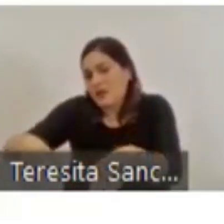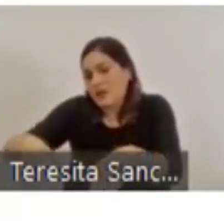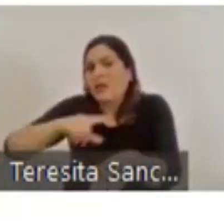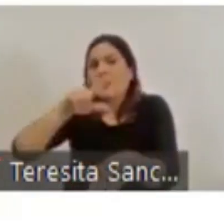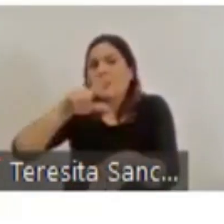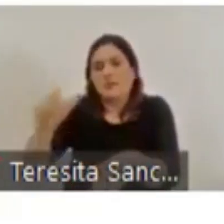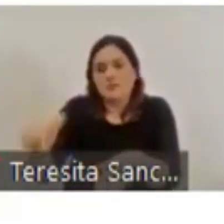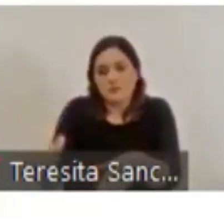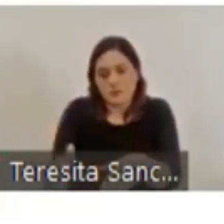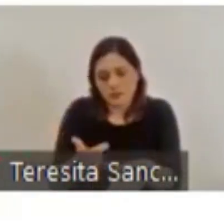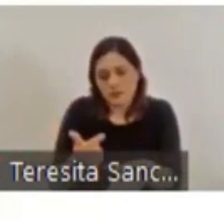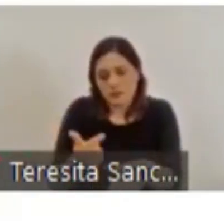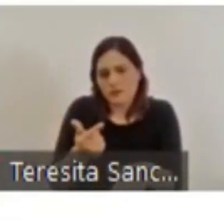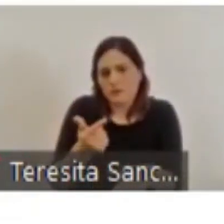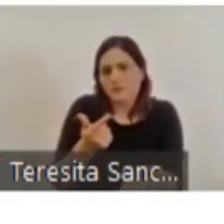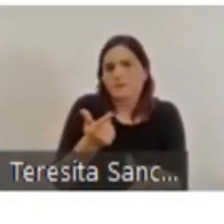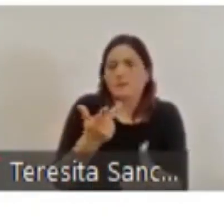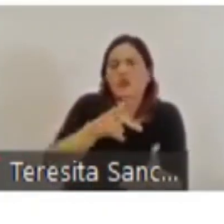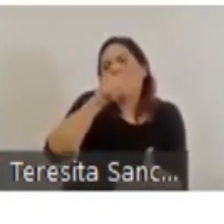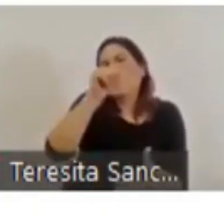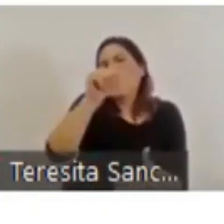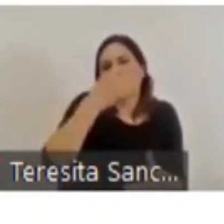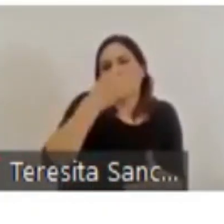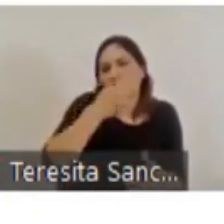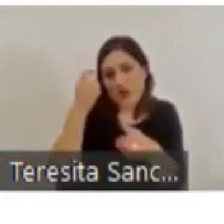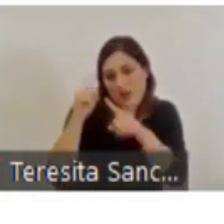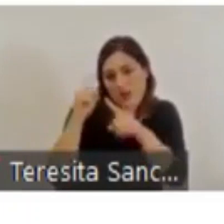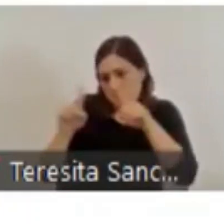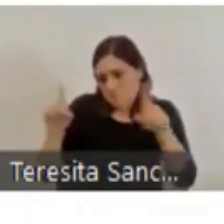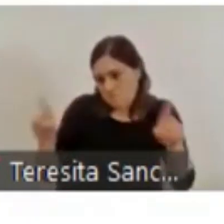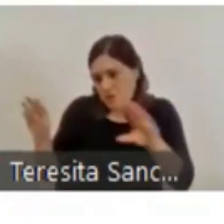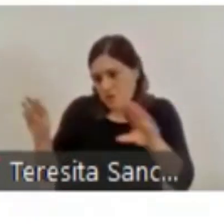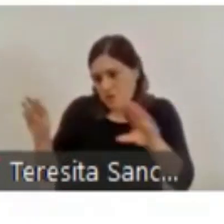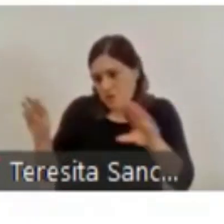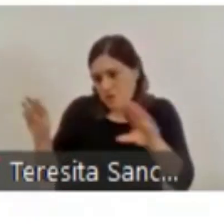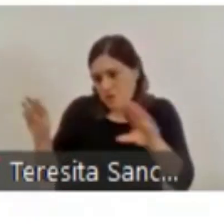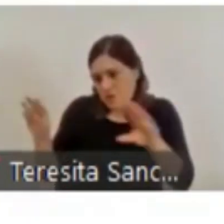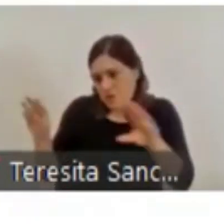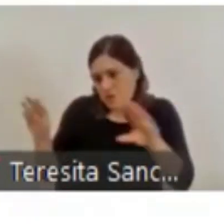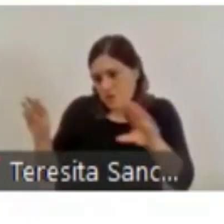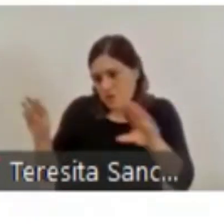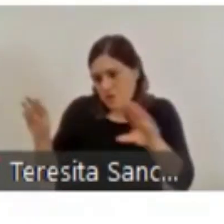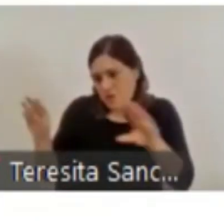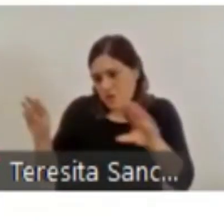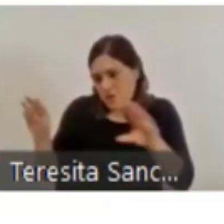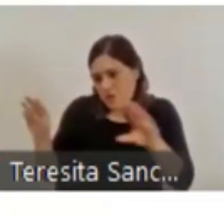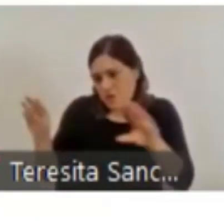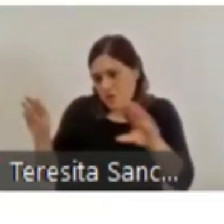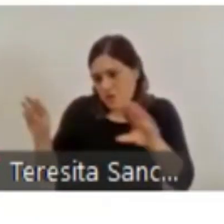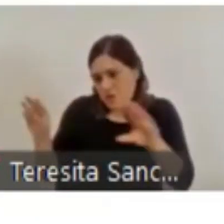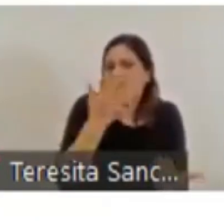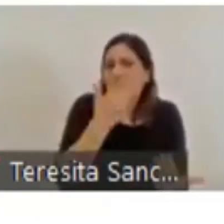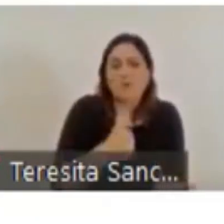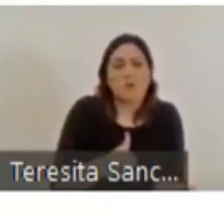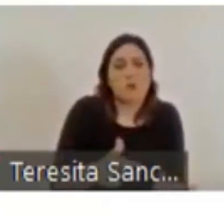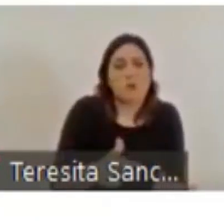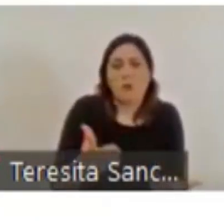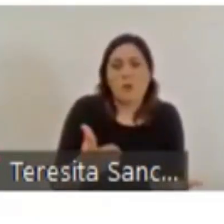a otra dinámica escolar, pues se olvida completamente eso, los simulacros, o al